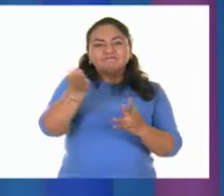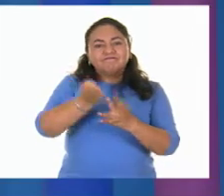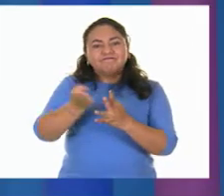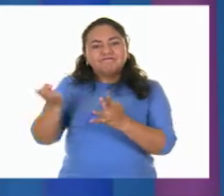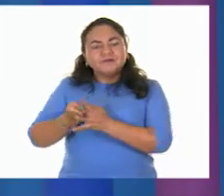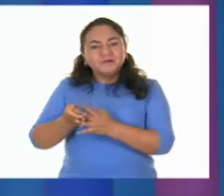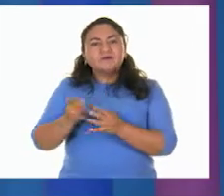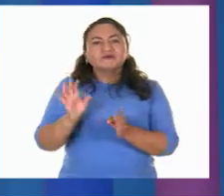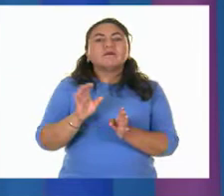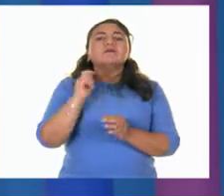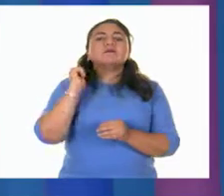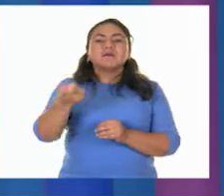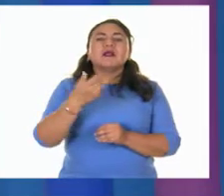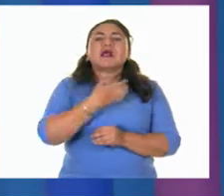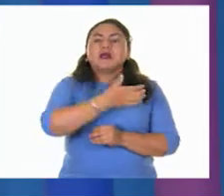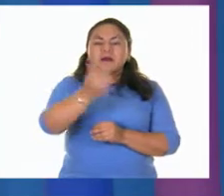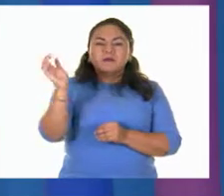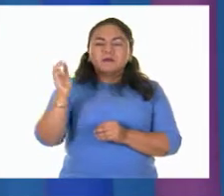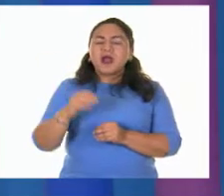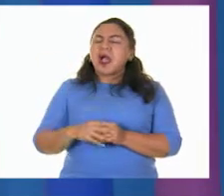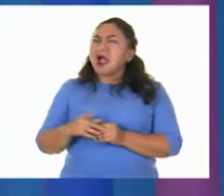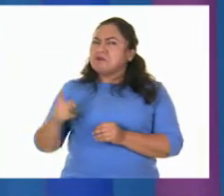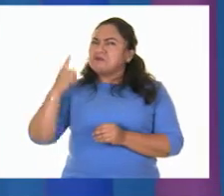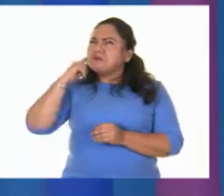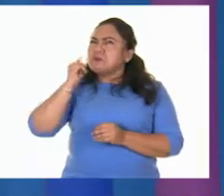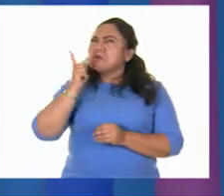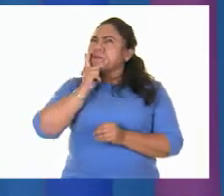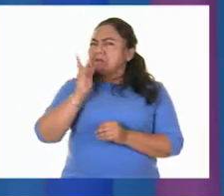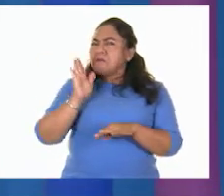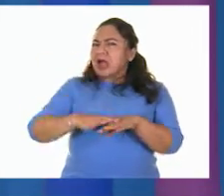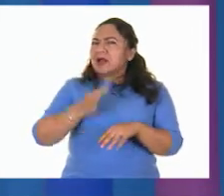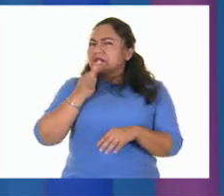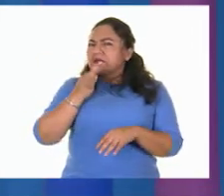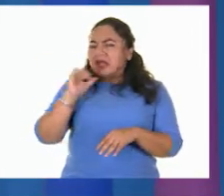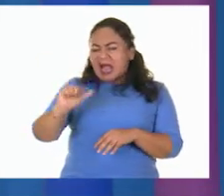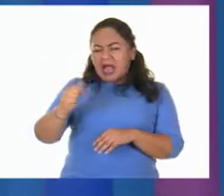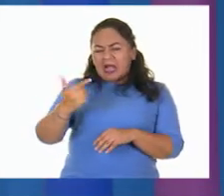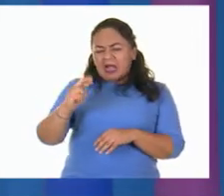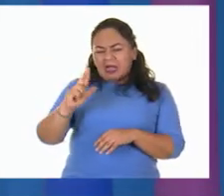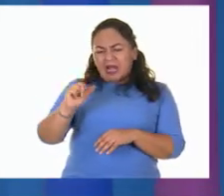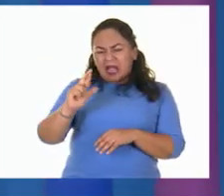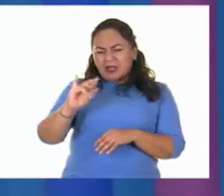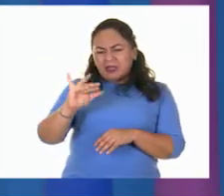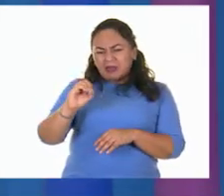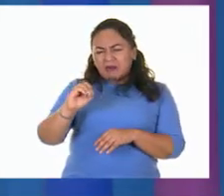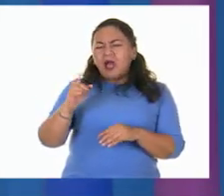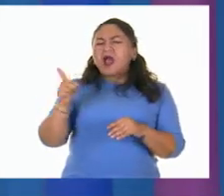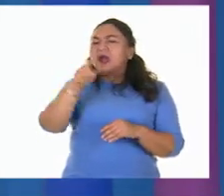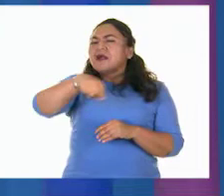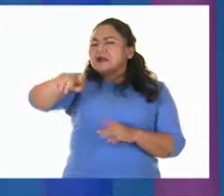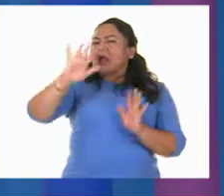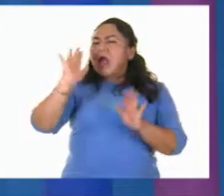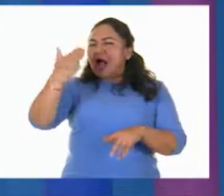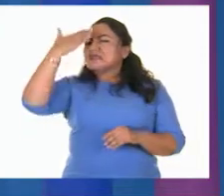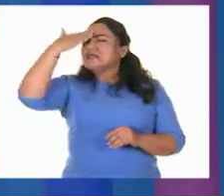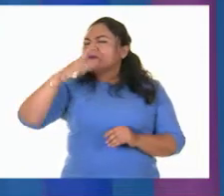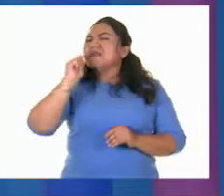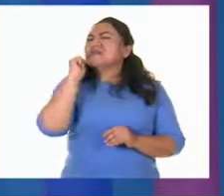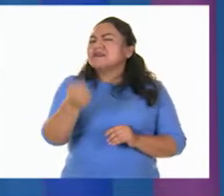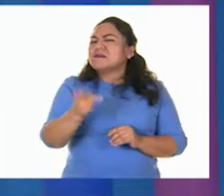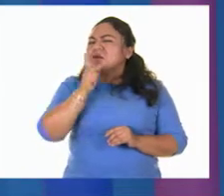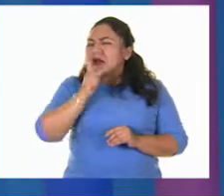Este término suena mucho más sencillo y yo me imagino que los alumnos que nos siguen en casa ya entienden de qué estamos